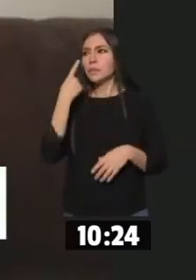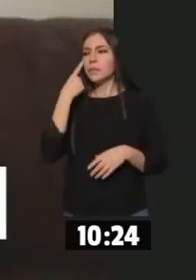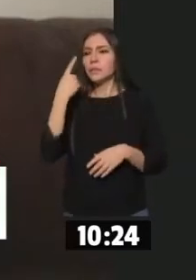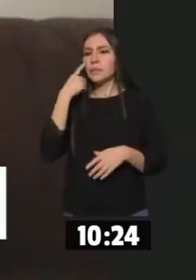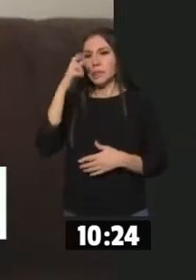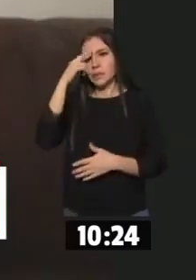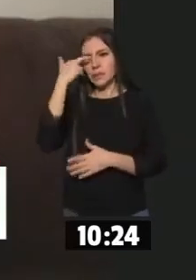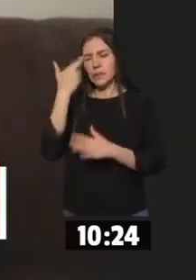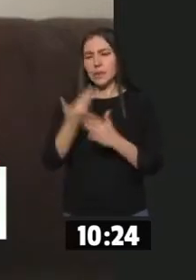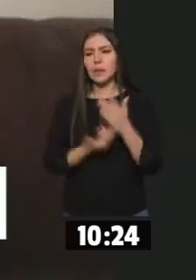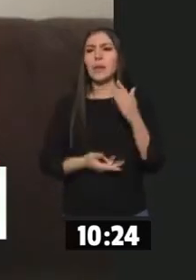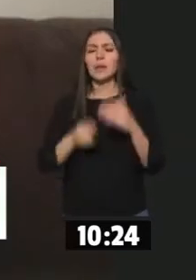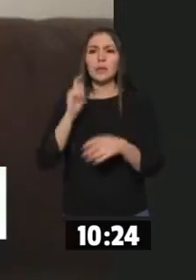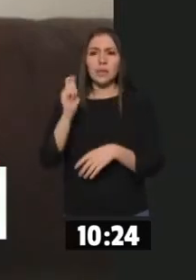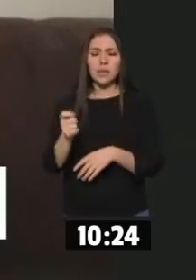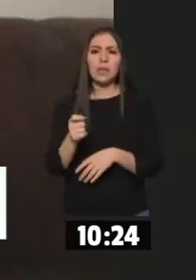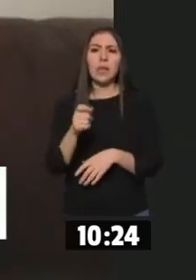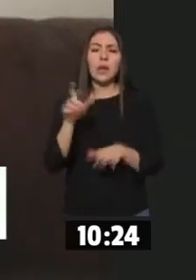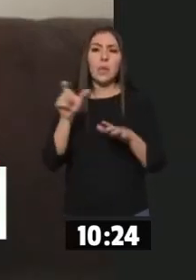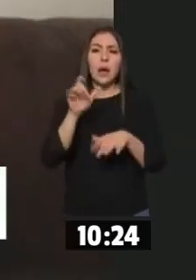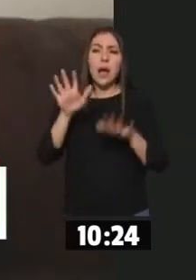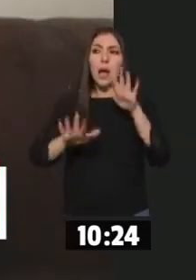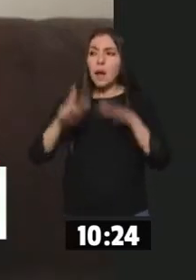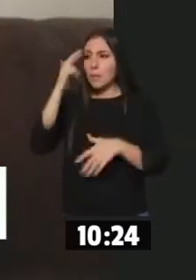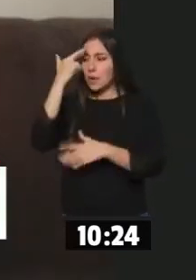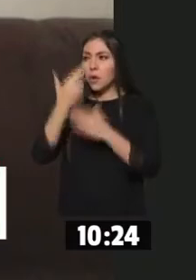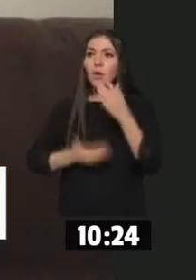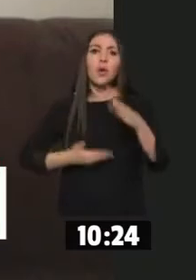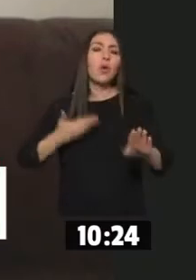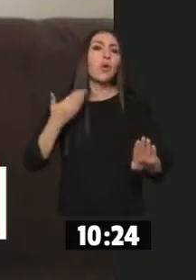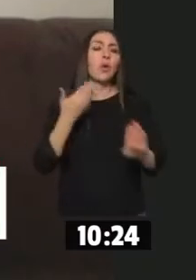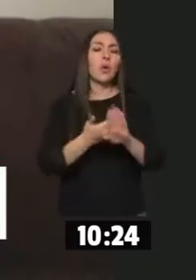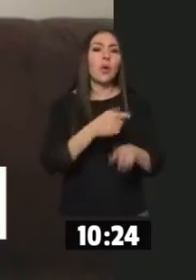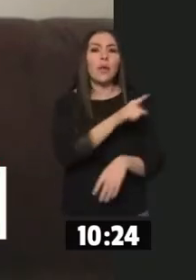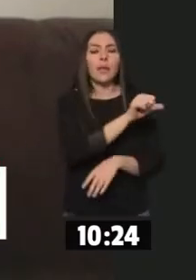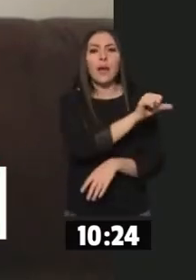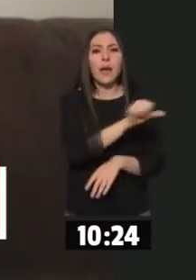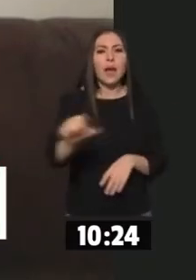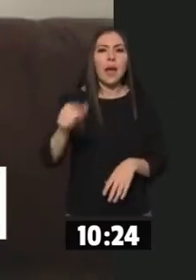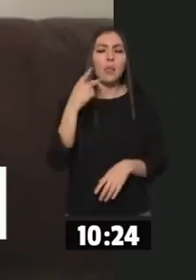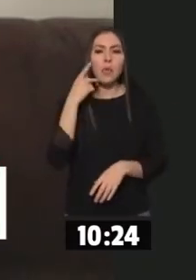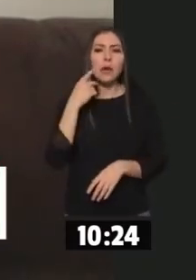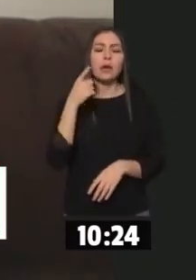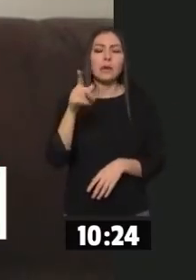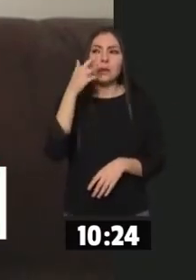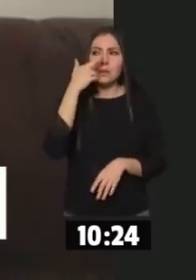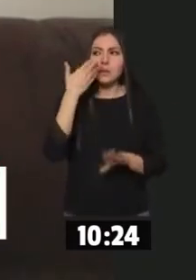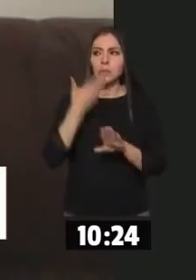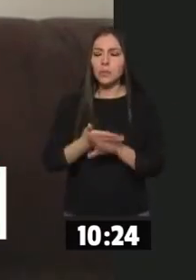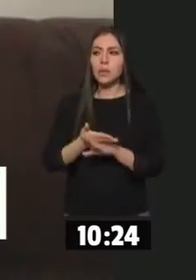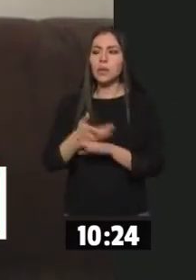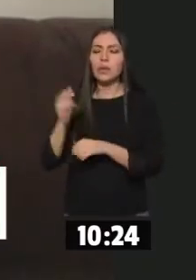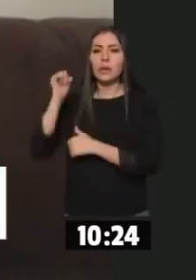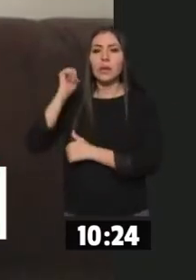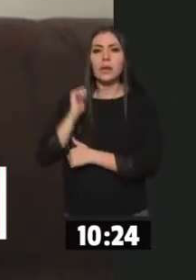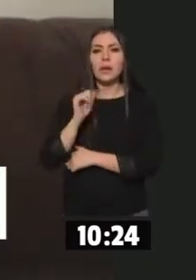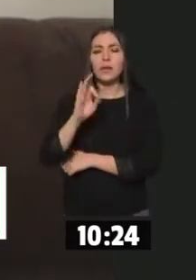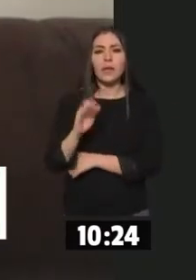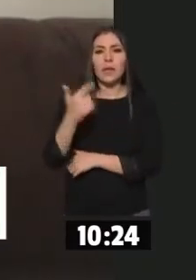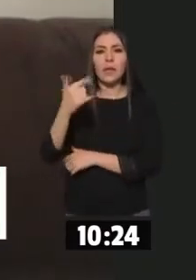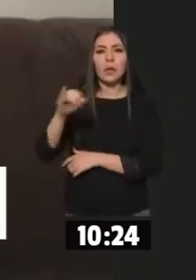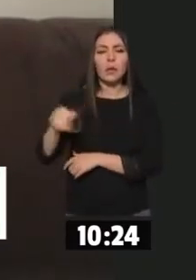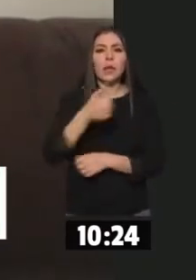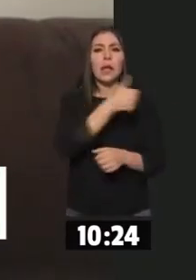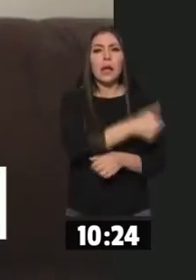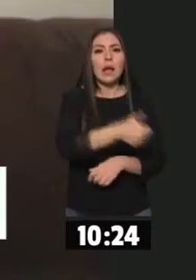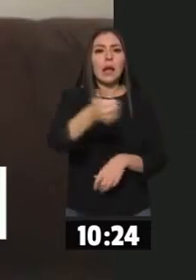hablamos de agresiones son delitos que se están cometiendo en contra de políticos y le compete perseguirlos e investigarlos a las fiscalías de los estados. Nosotros lo que